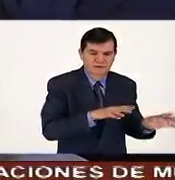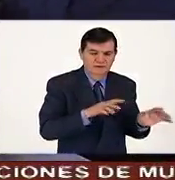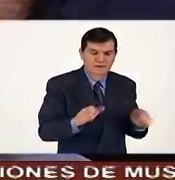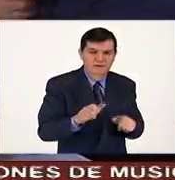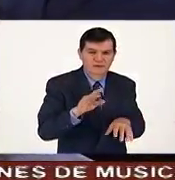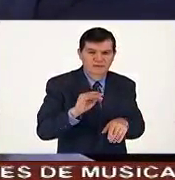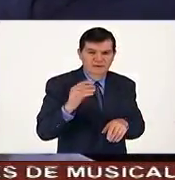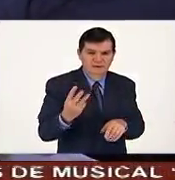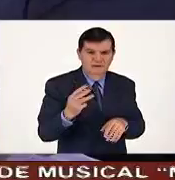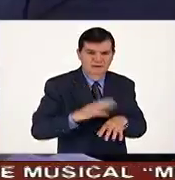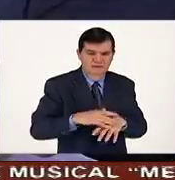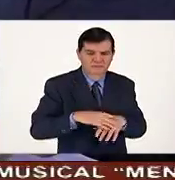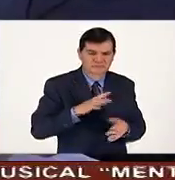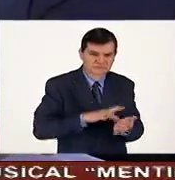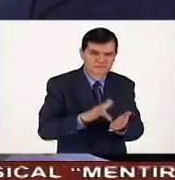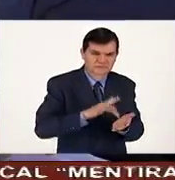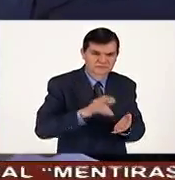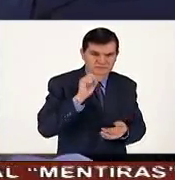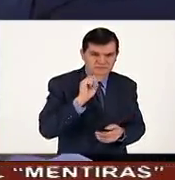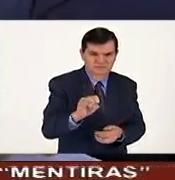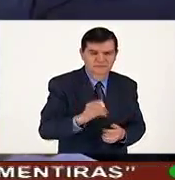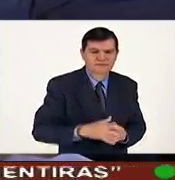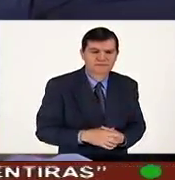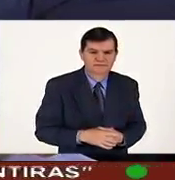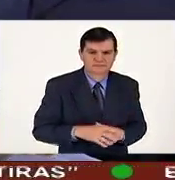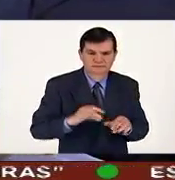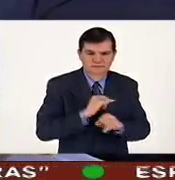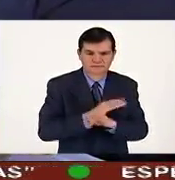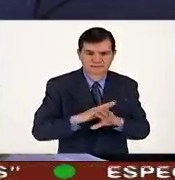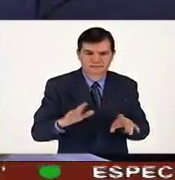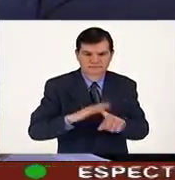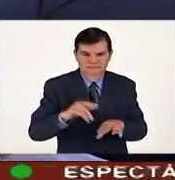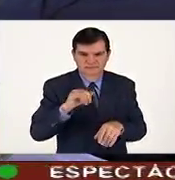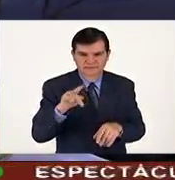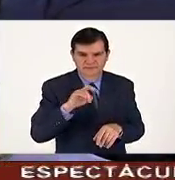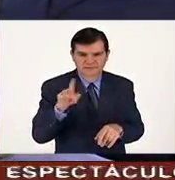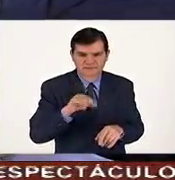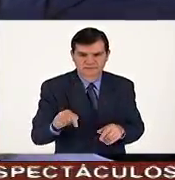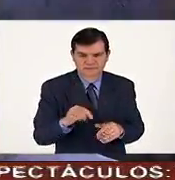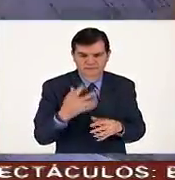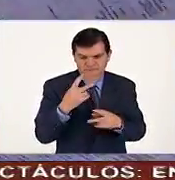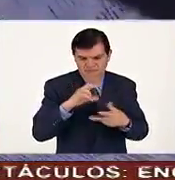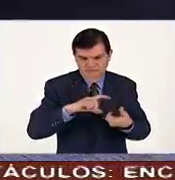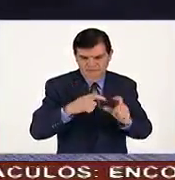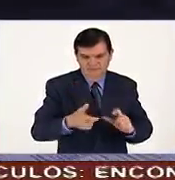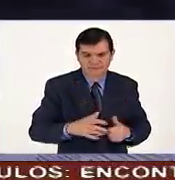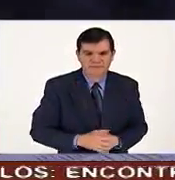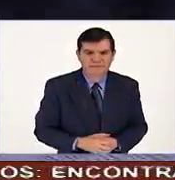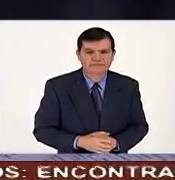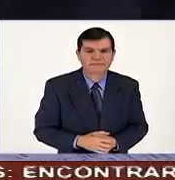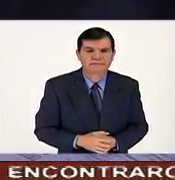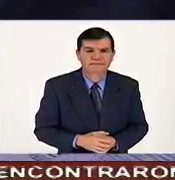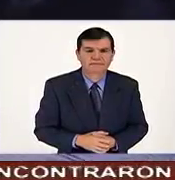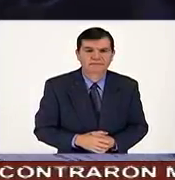7.893 externaron su apoyo a ese corredor. Con información de Antonio López, México al Día.